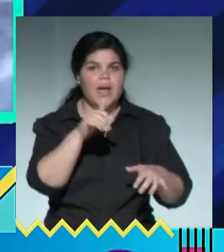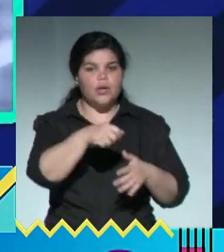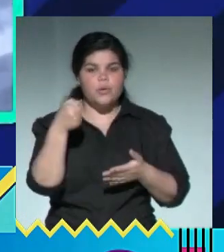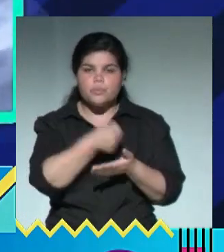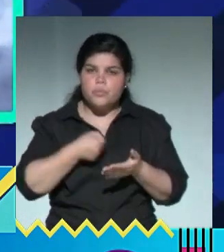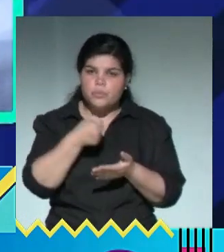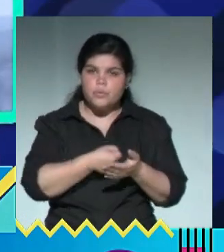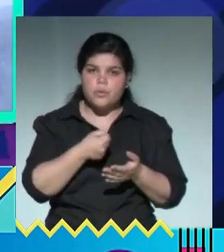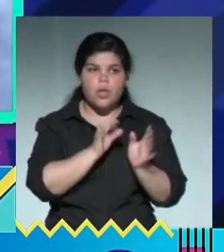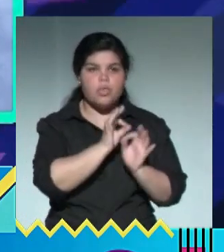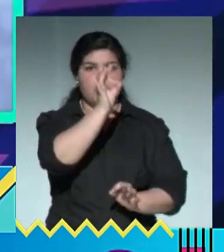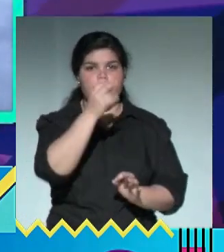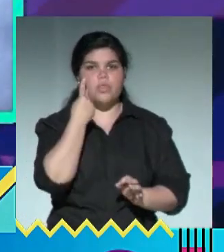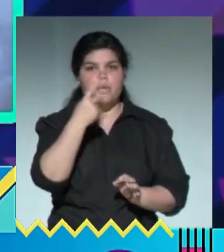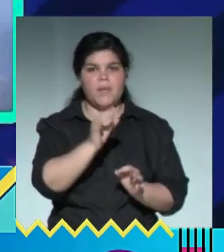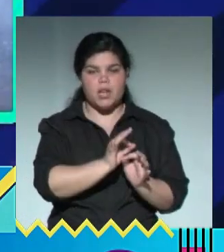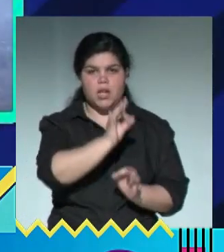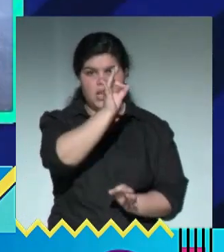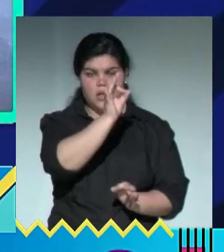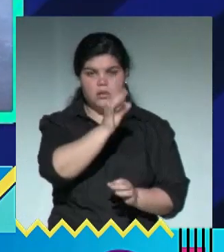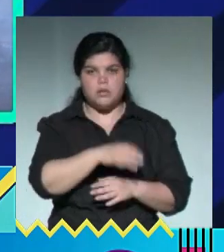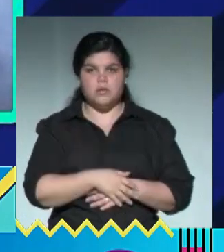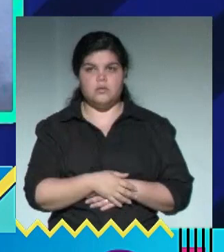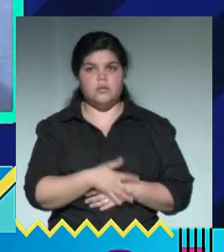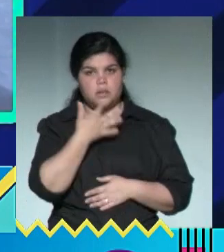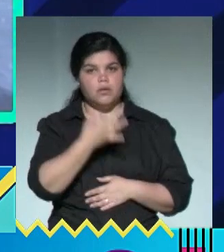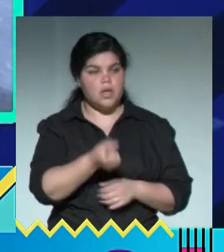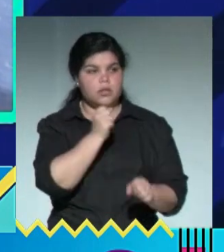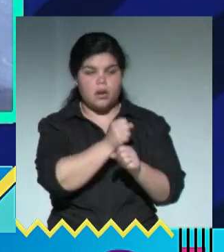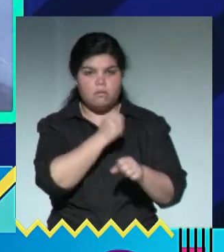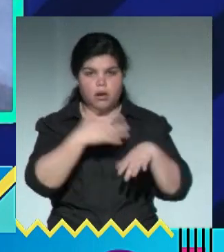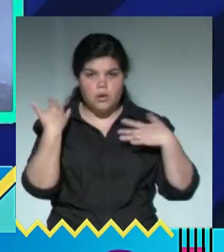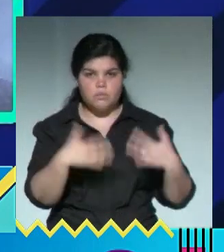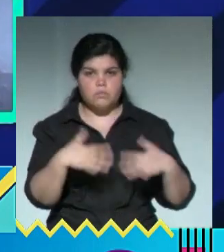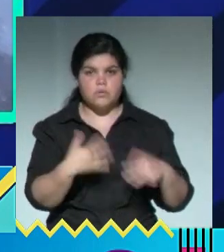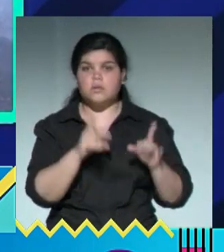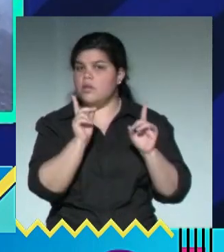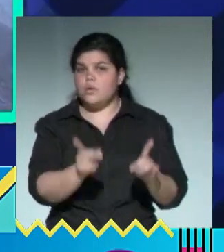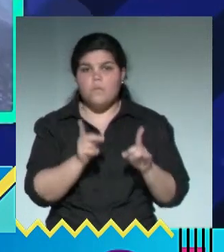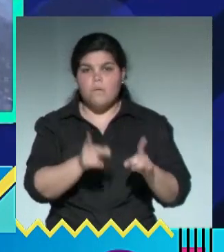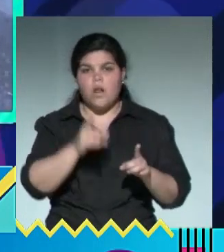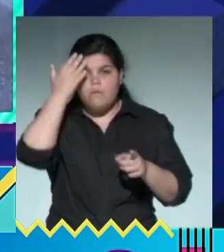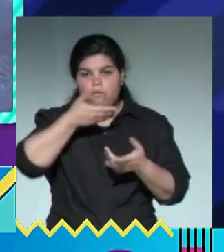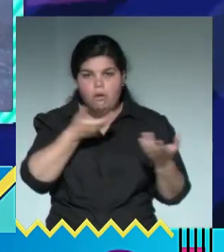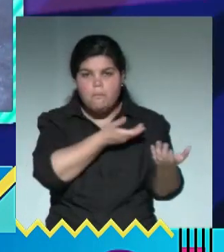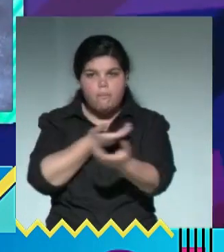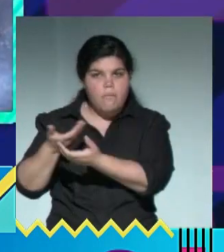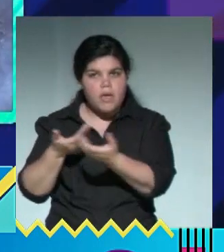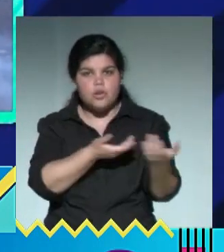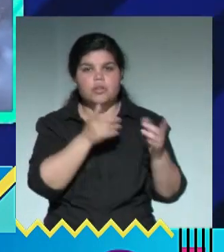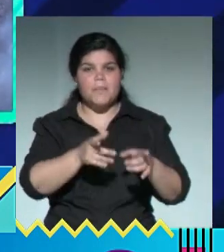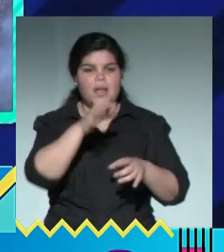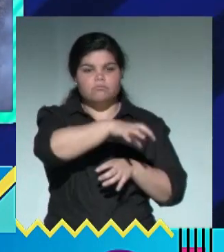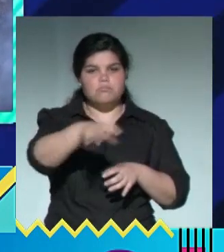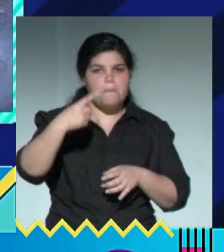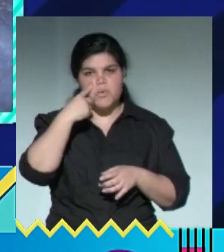más de 2000 metros de altura. La verdad que ese es un enorme trabajo, como también lo han hecho y lo hicieron los bomberos voluntarios de distintas reparticiones. Me